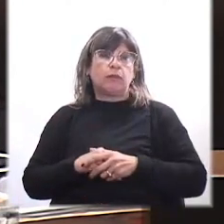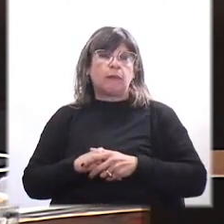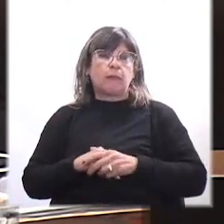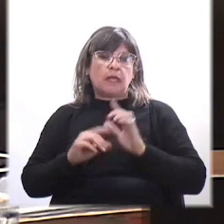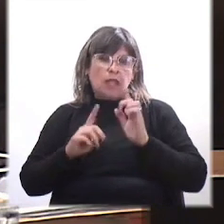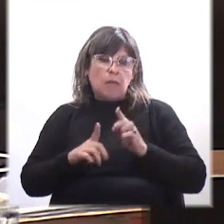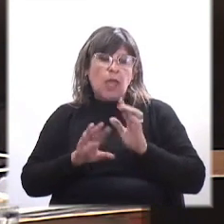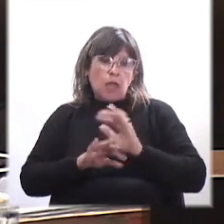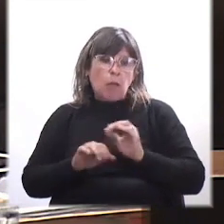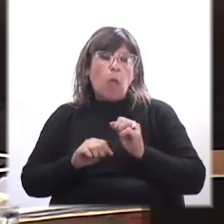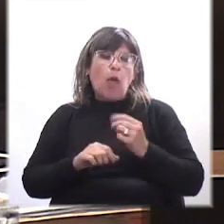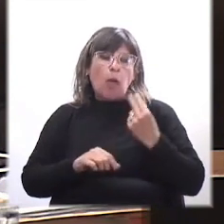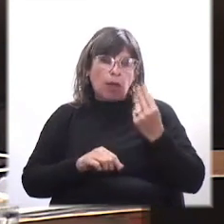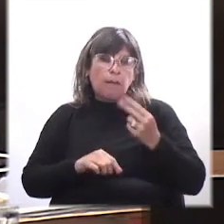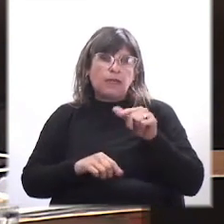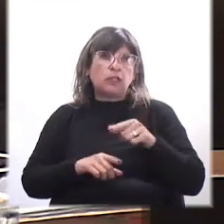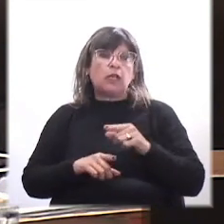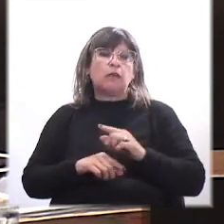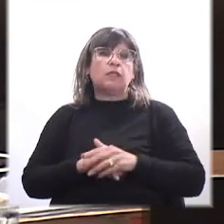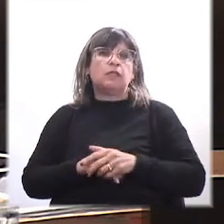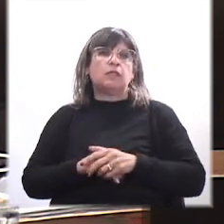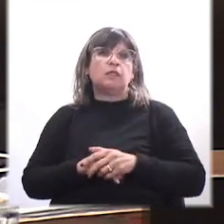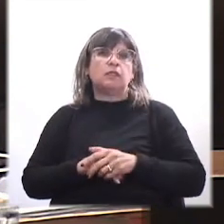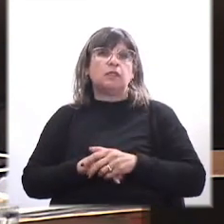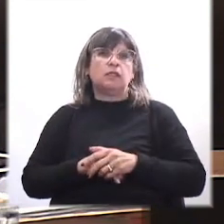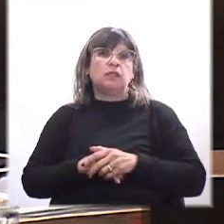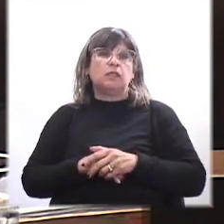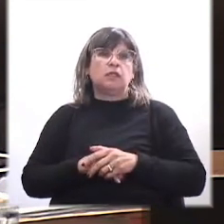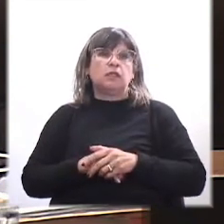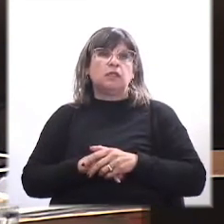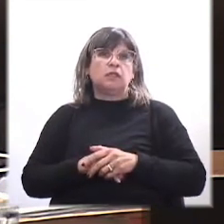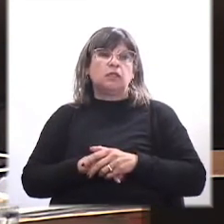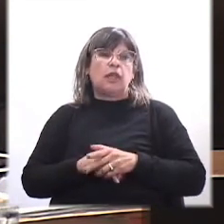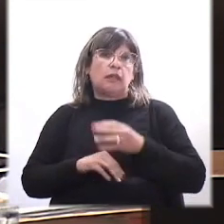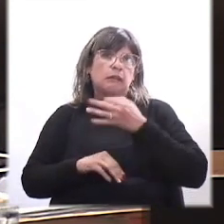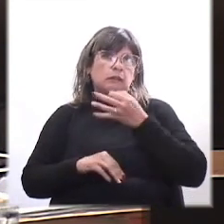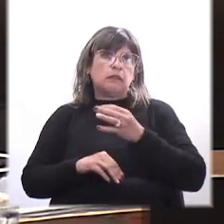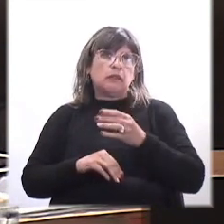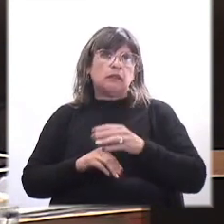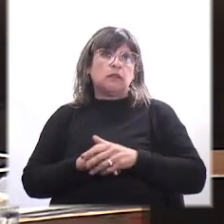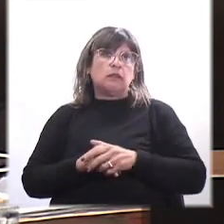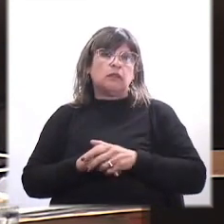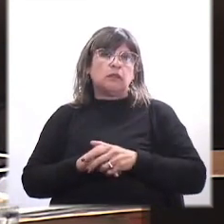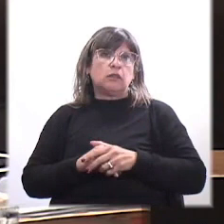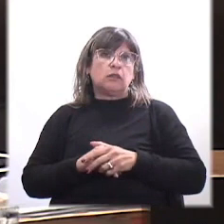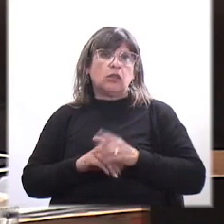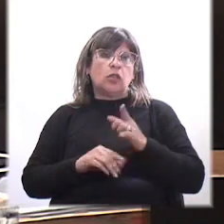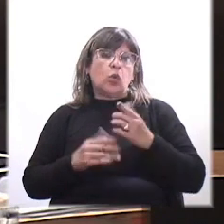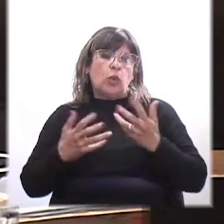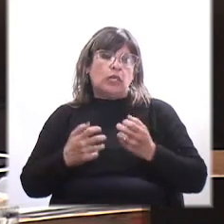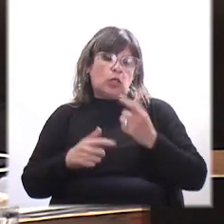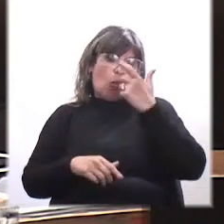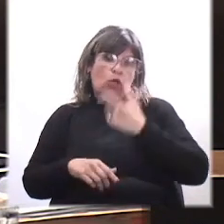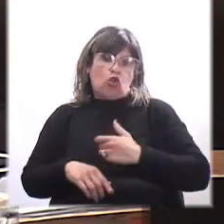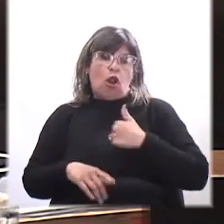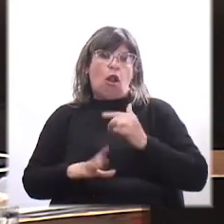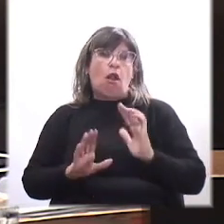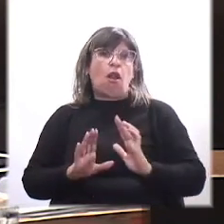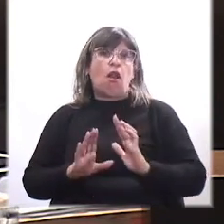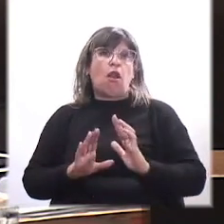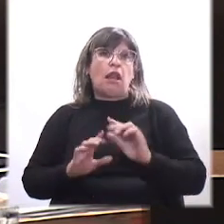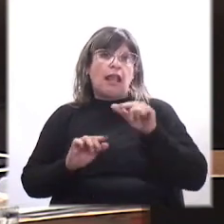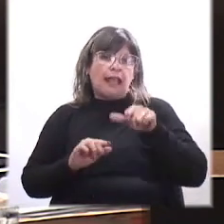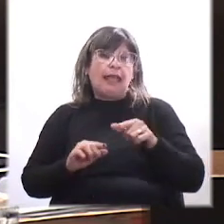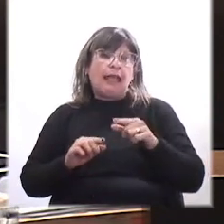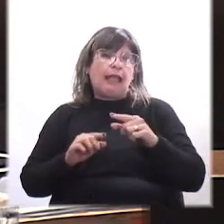Permítame también, señor presidente, hacer una apreciación y un deseo personal, y es que